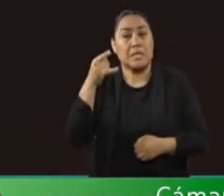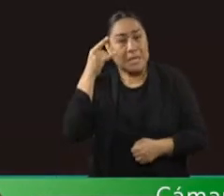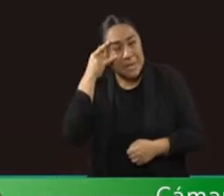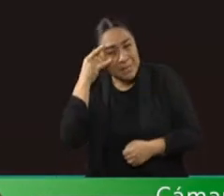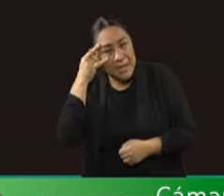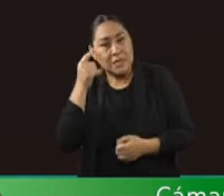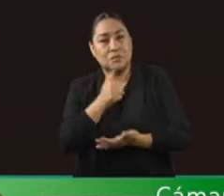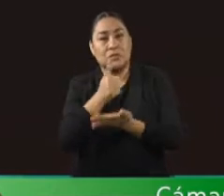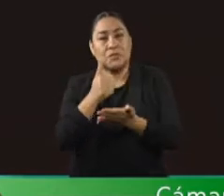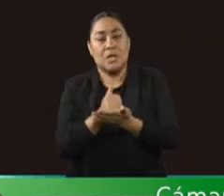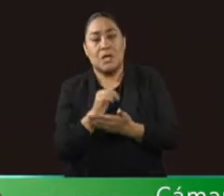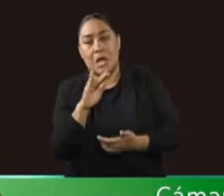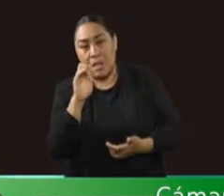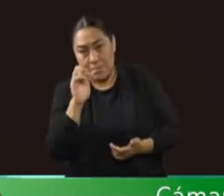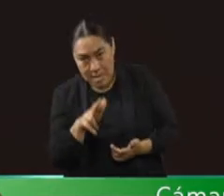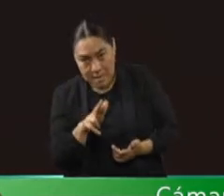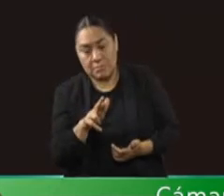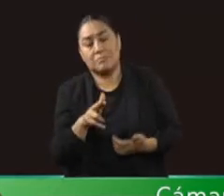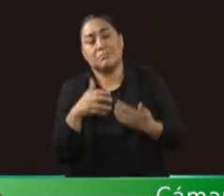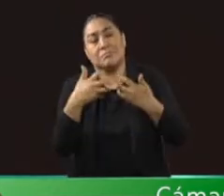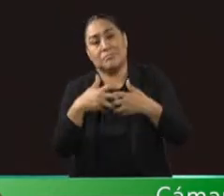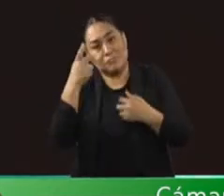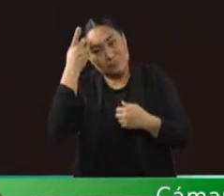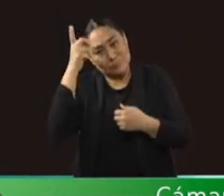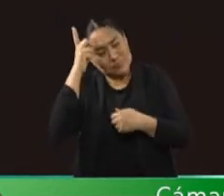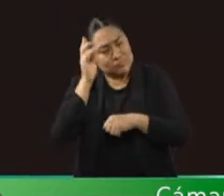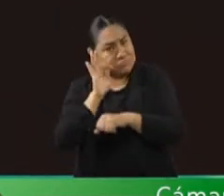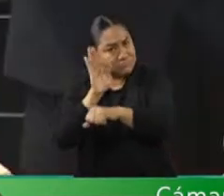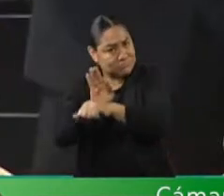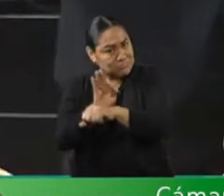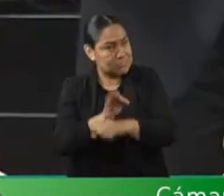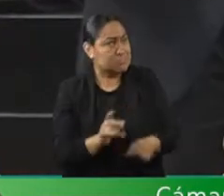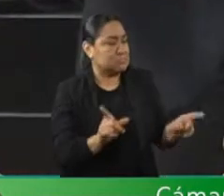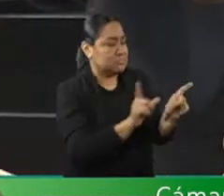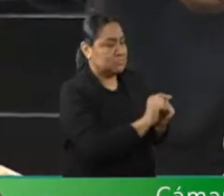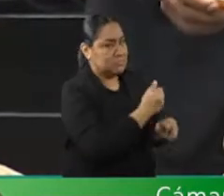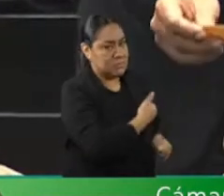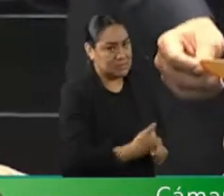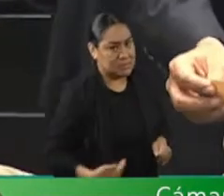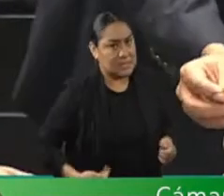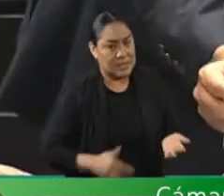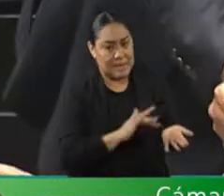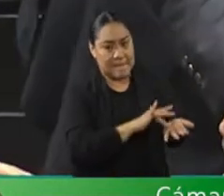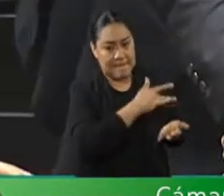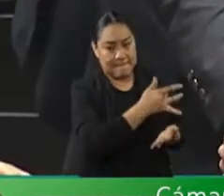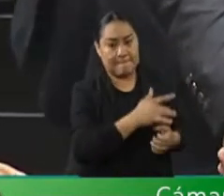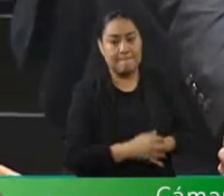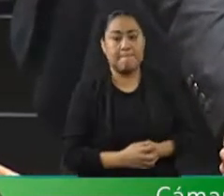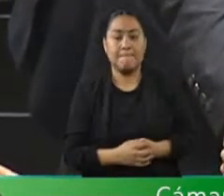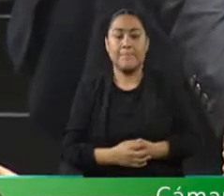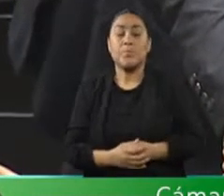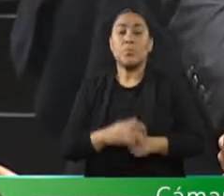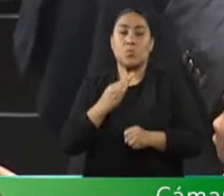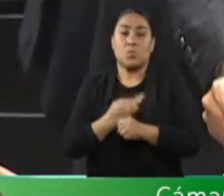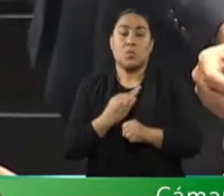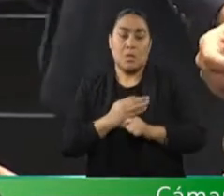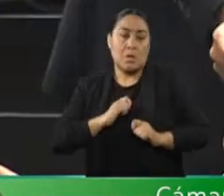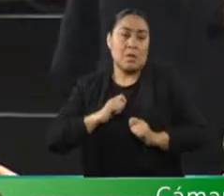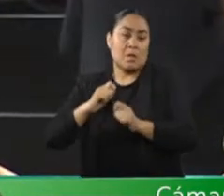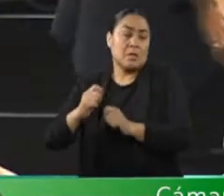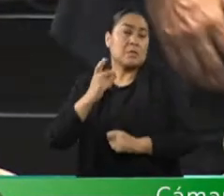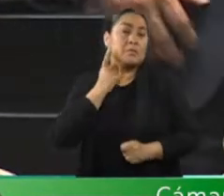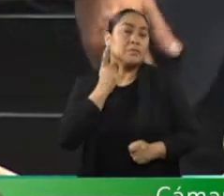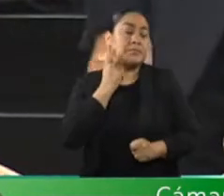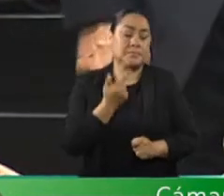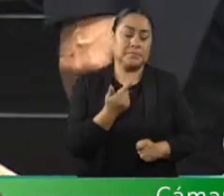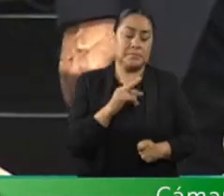Carmen y los empresarios es cuánto presidente Muchas gracias gracias tiene ahora el uso de la palabra la diputada Griselda